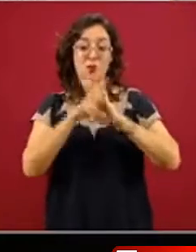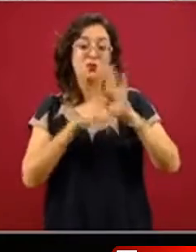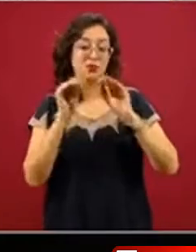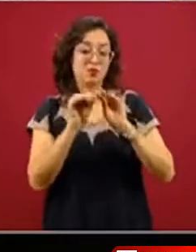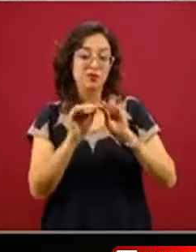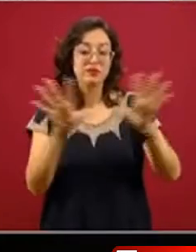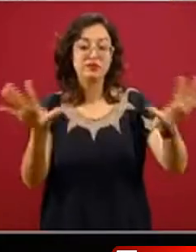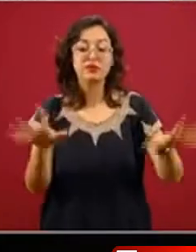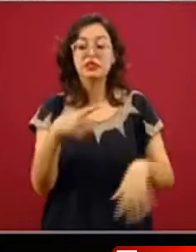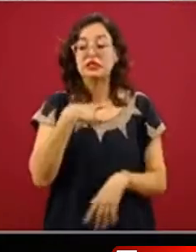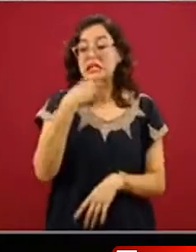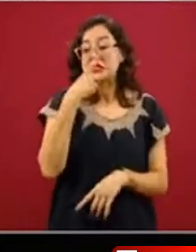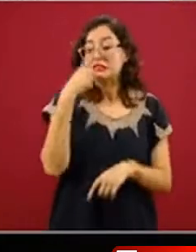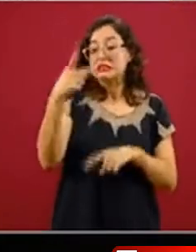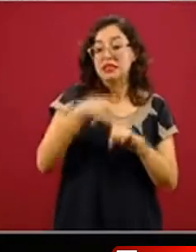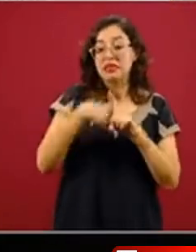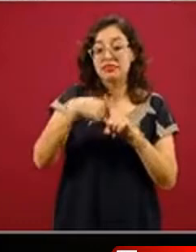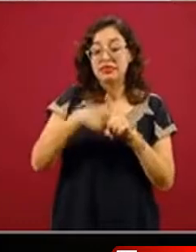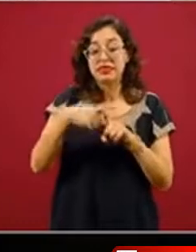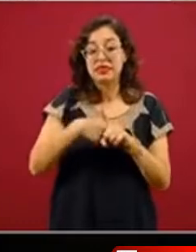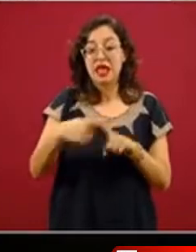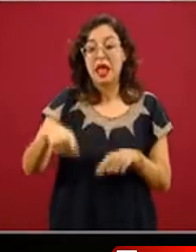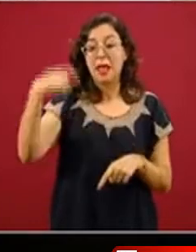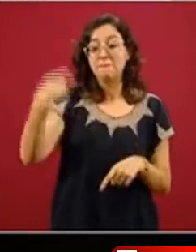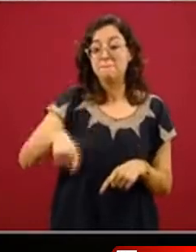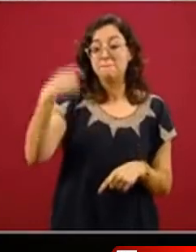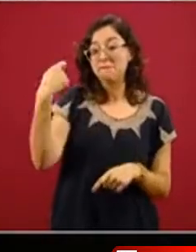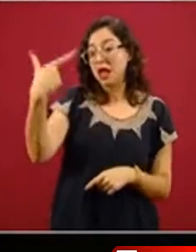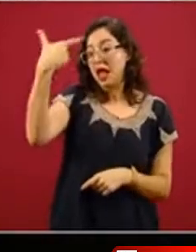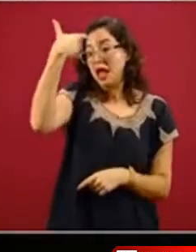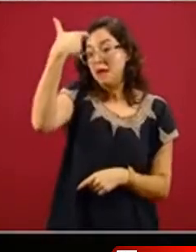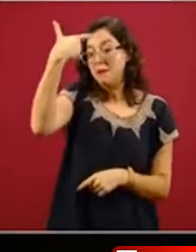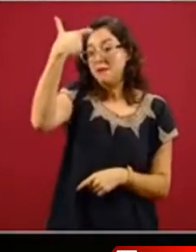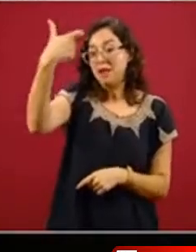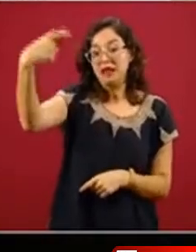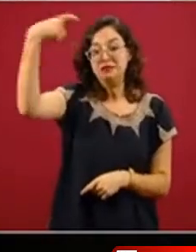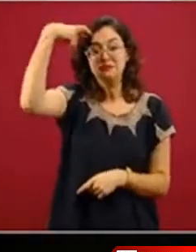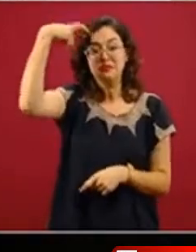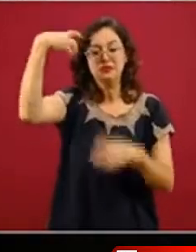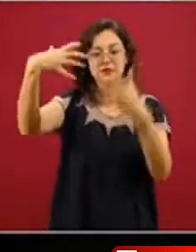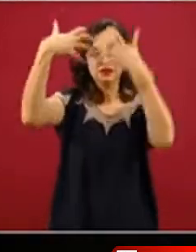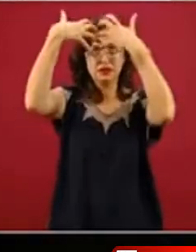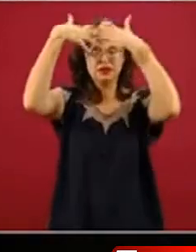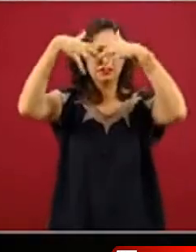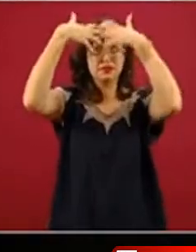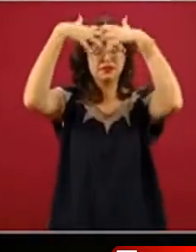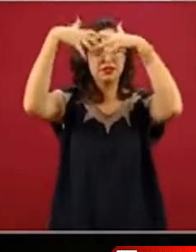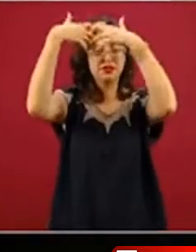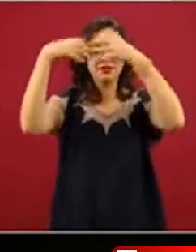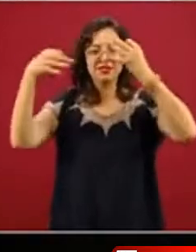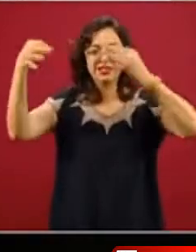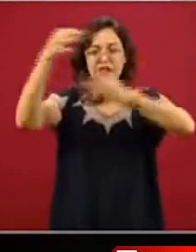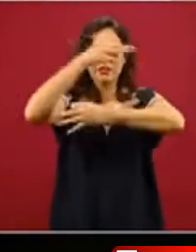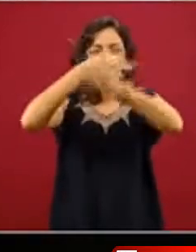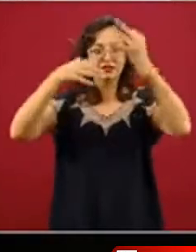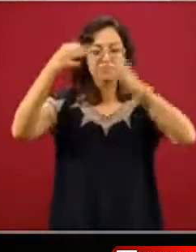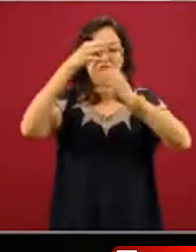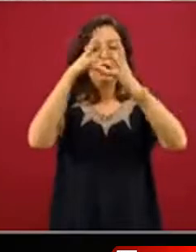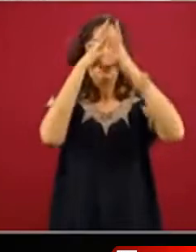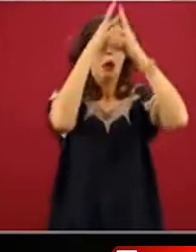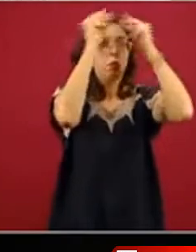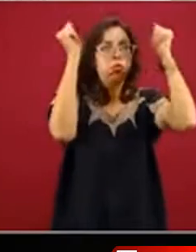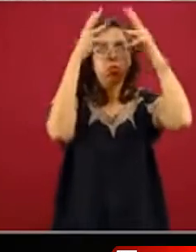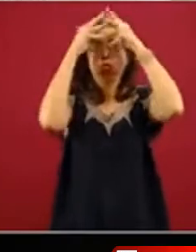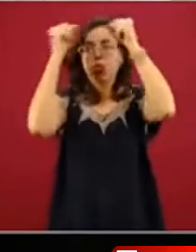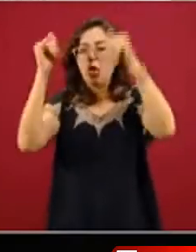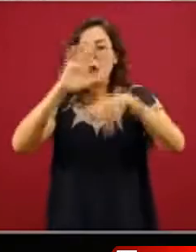que ese termómetro o lo que está haciendo está matando las neuronas cerebrales y que posteriormente va a traer